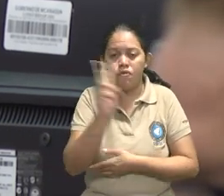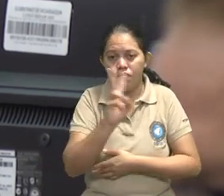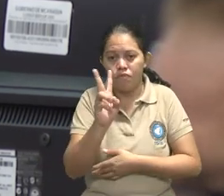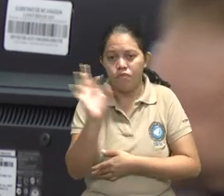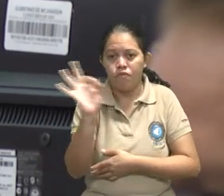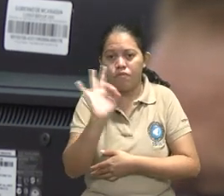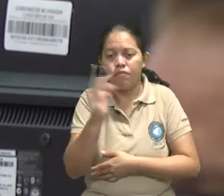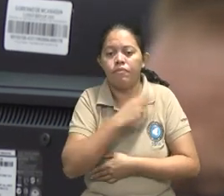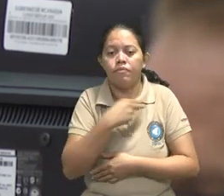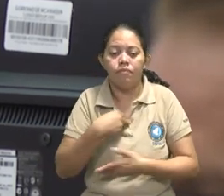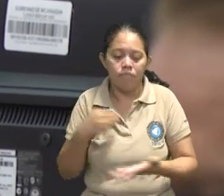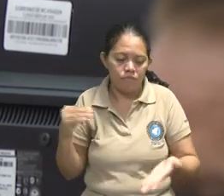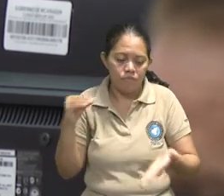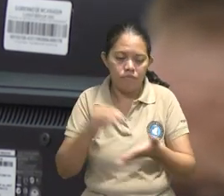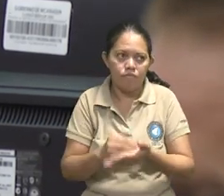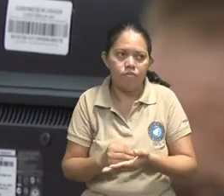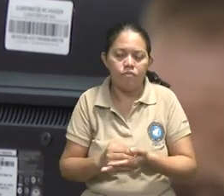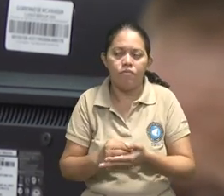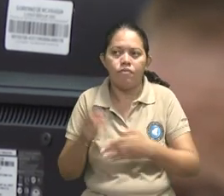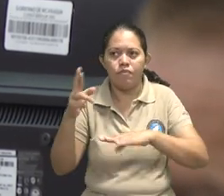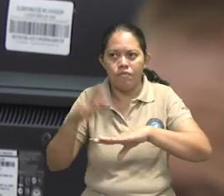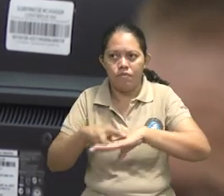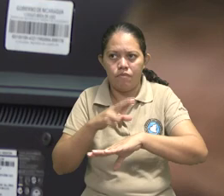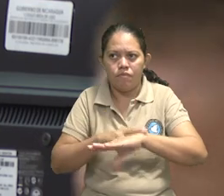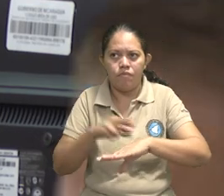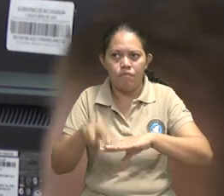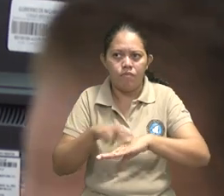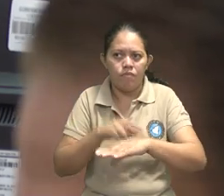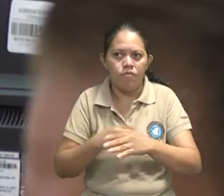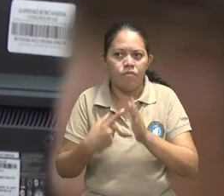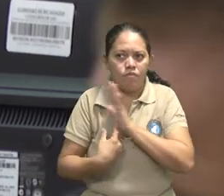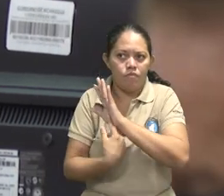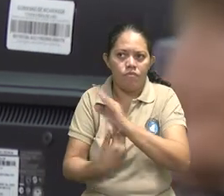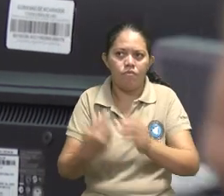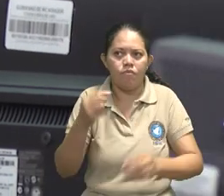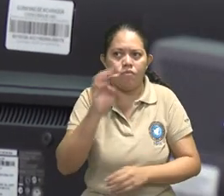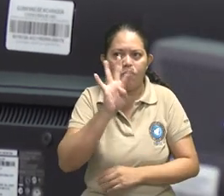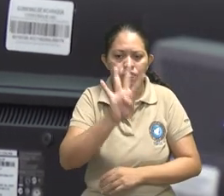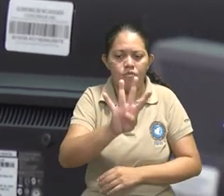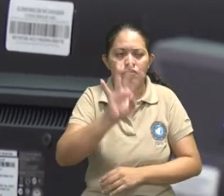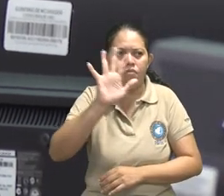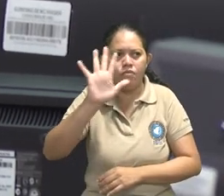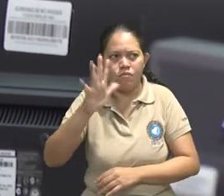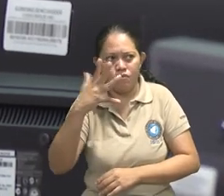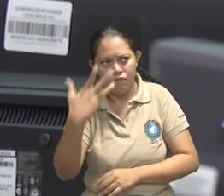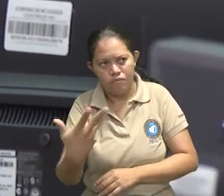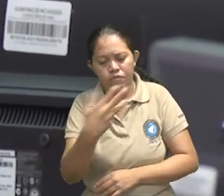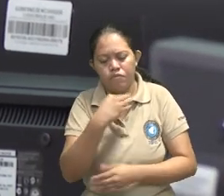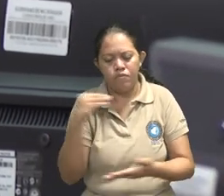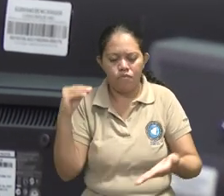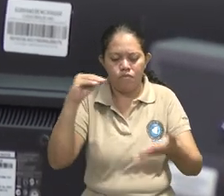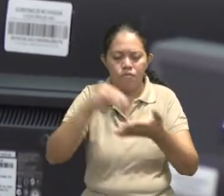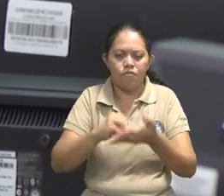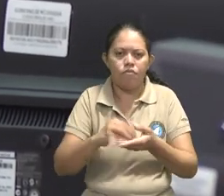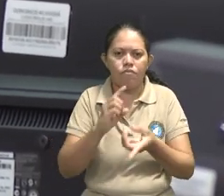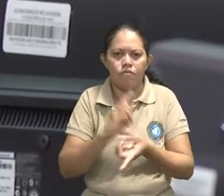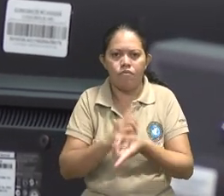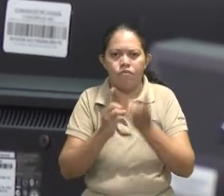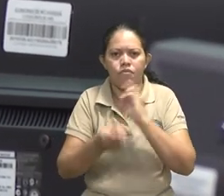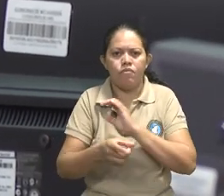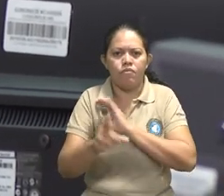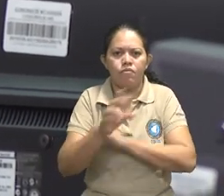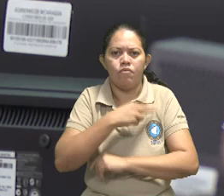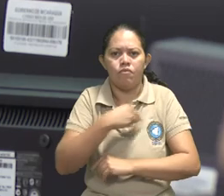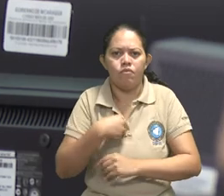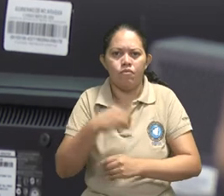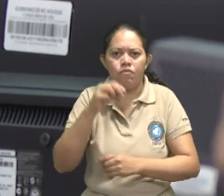ocasiones mediante las siguientes normas. Decreto Ejecutivo número 4992, reforma a la Ley Orgánica